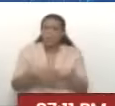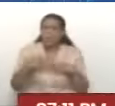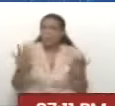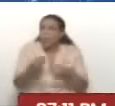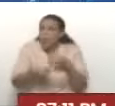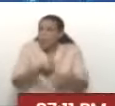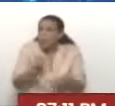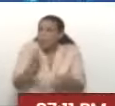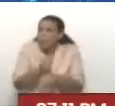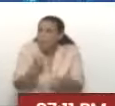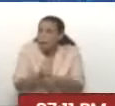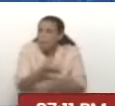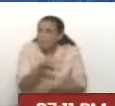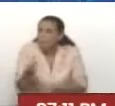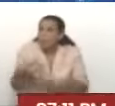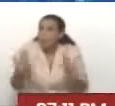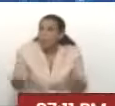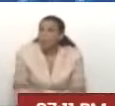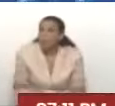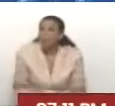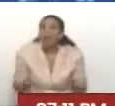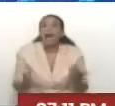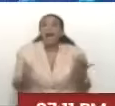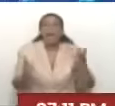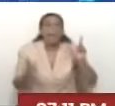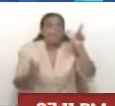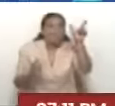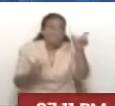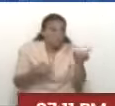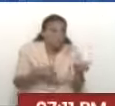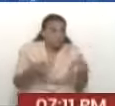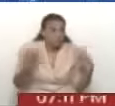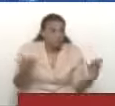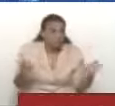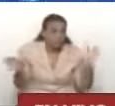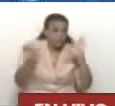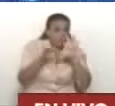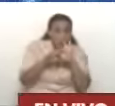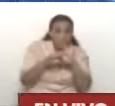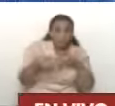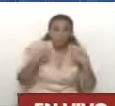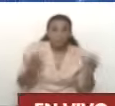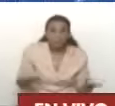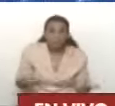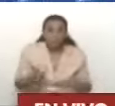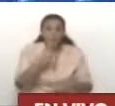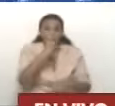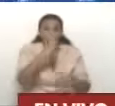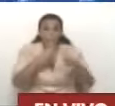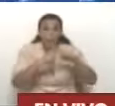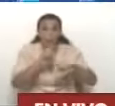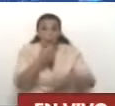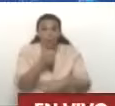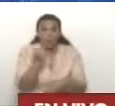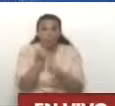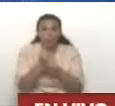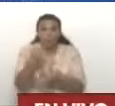maravillosa es la combinación perfecta del 1x10 del buen